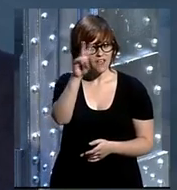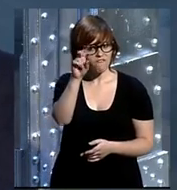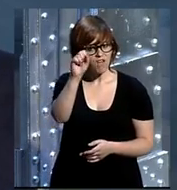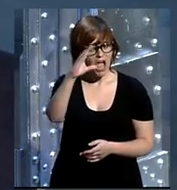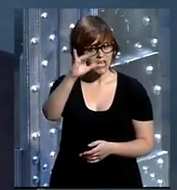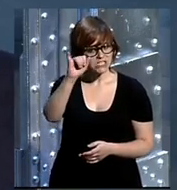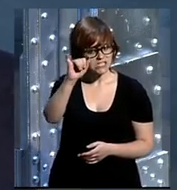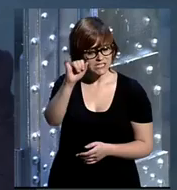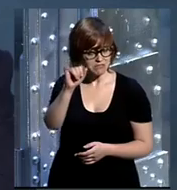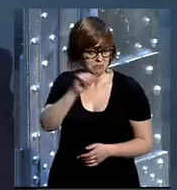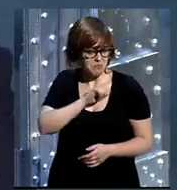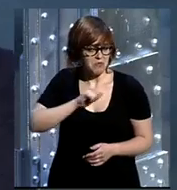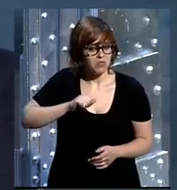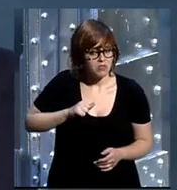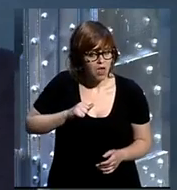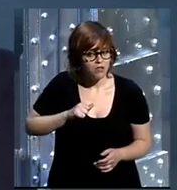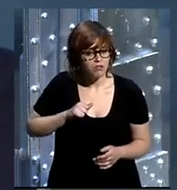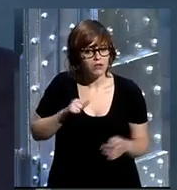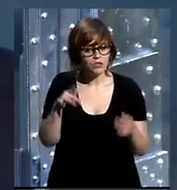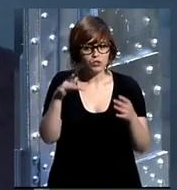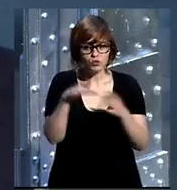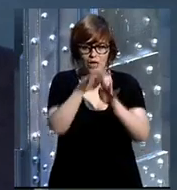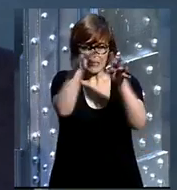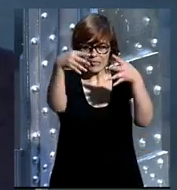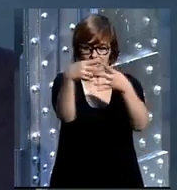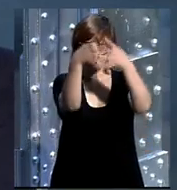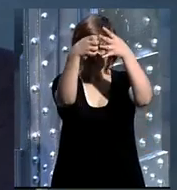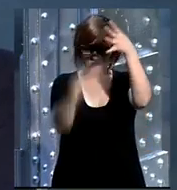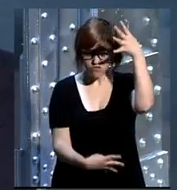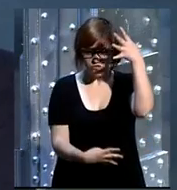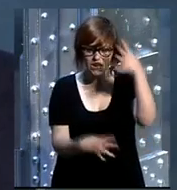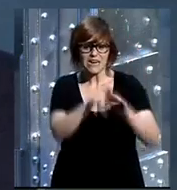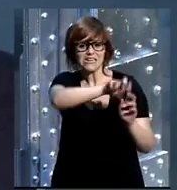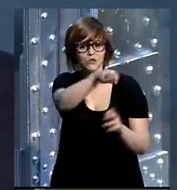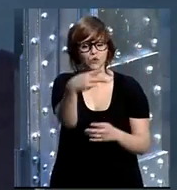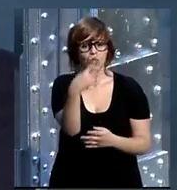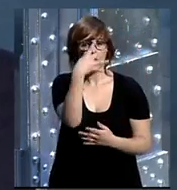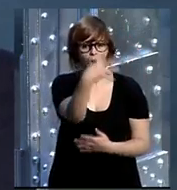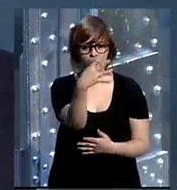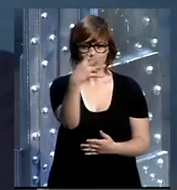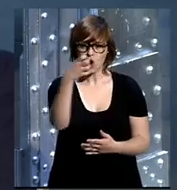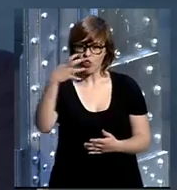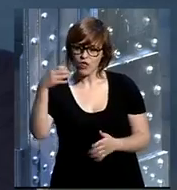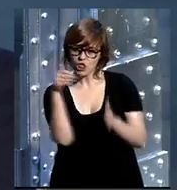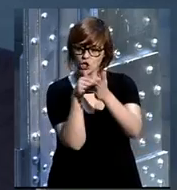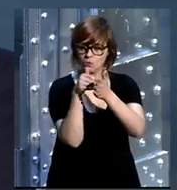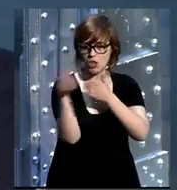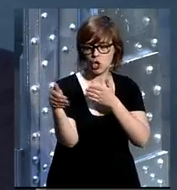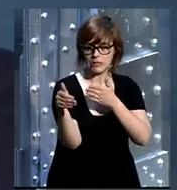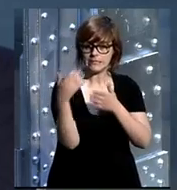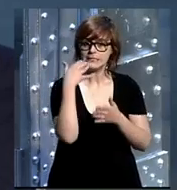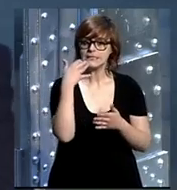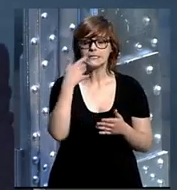ni menos que Internet nos devuelva 5.000 millones de resultados, 400 millones si lo escribimos